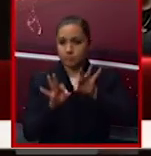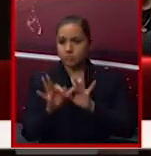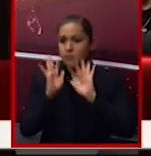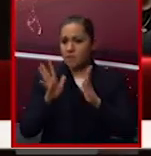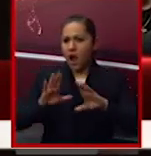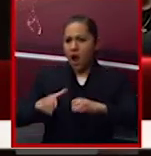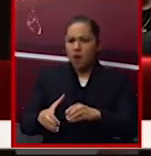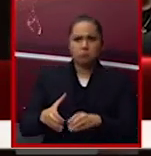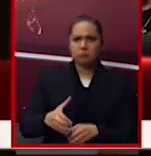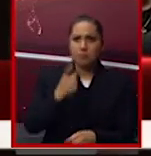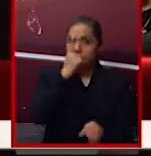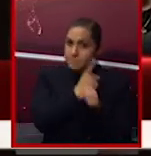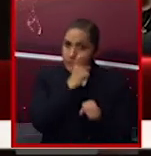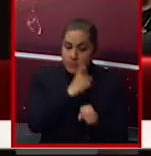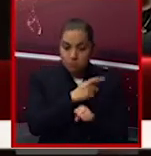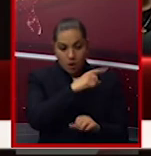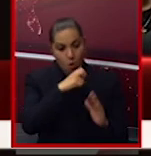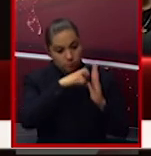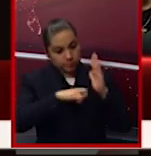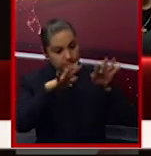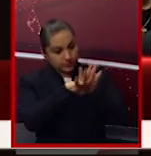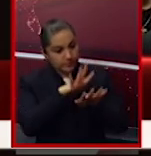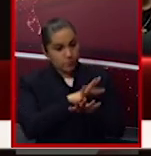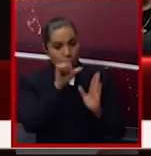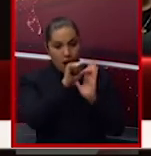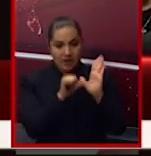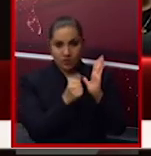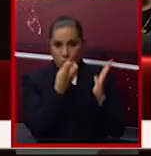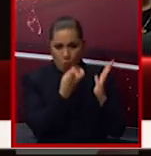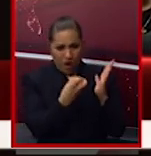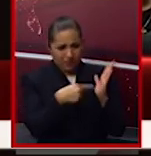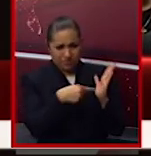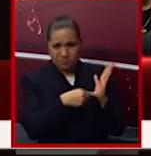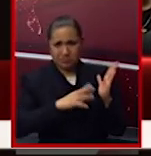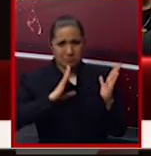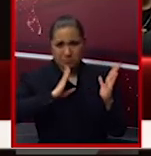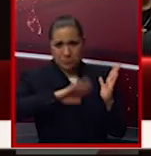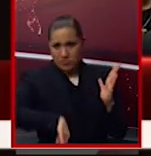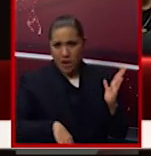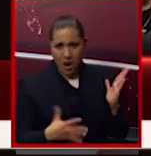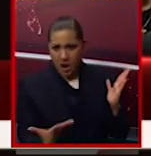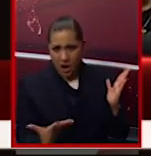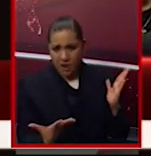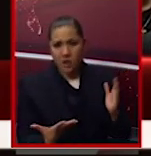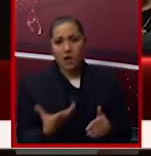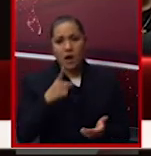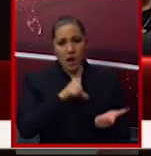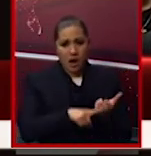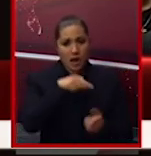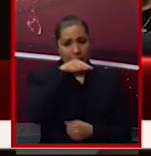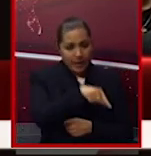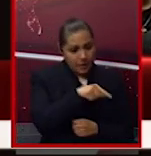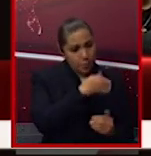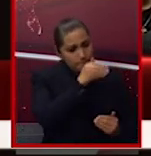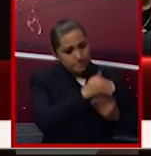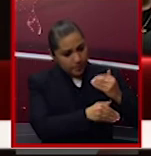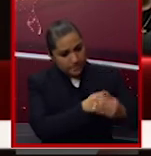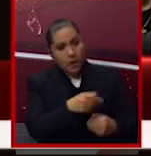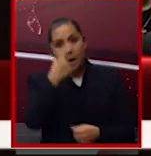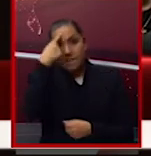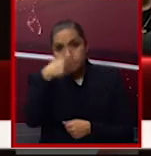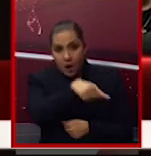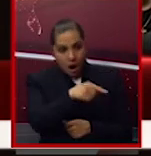corrija ese transitorio envenenado. En el momento que se corrija el transitorio